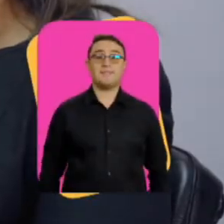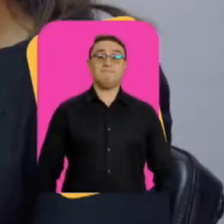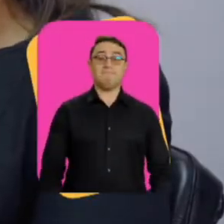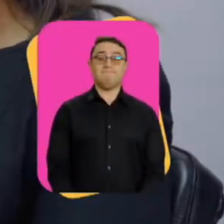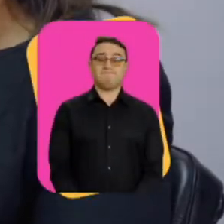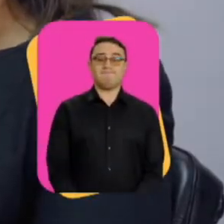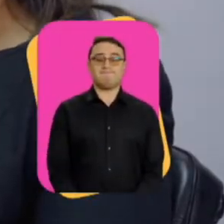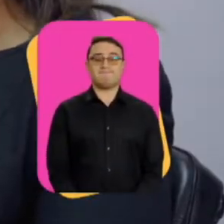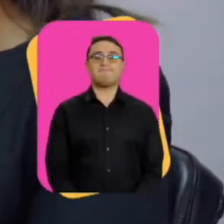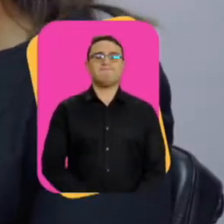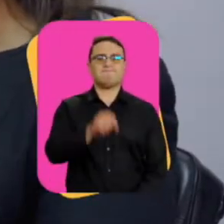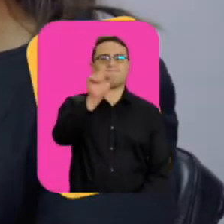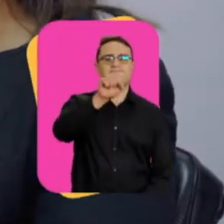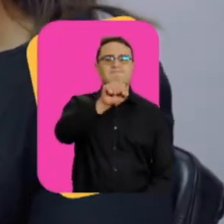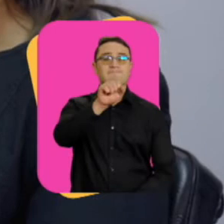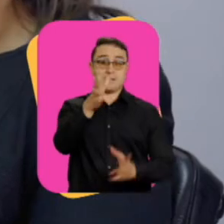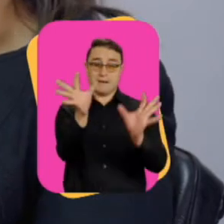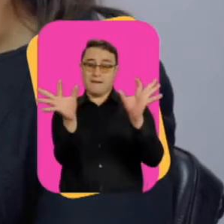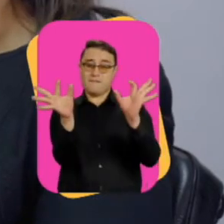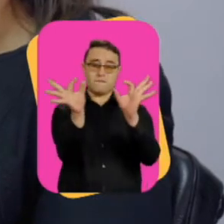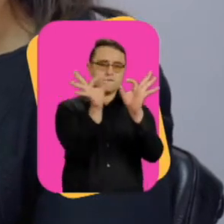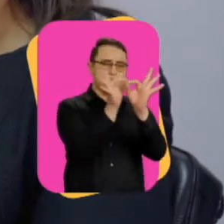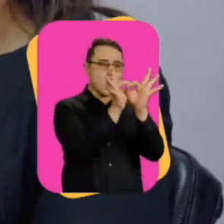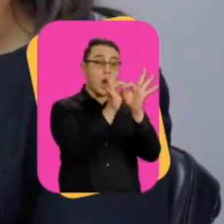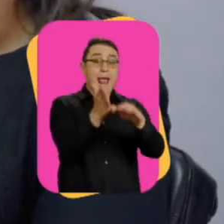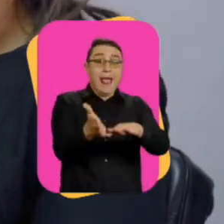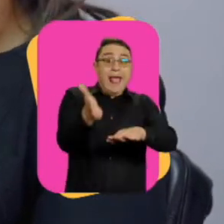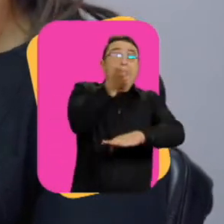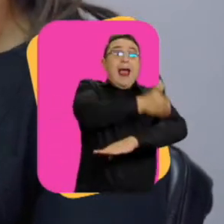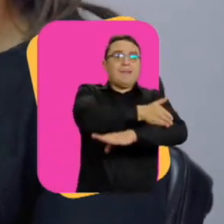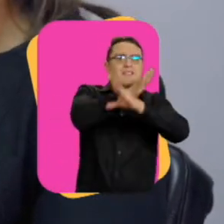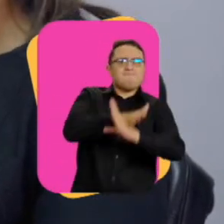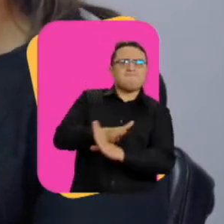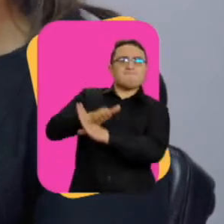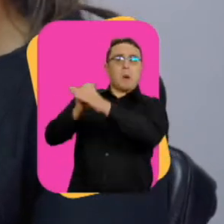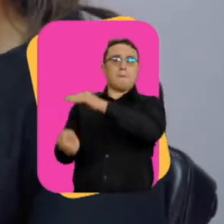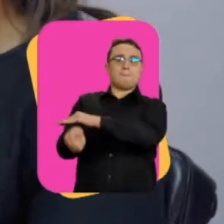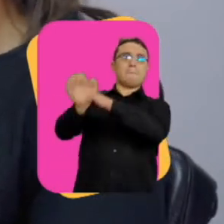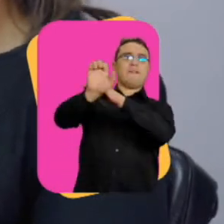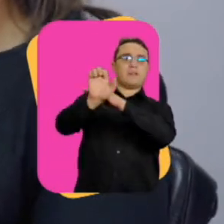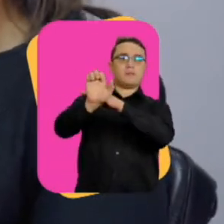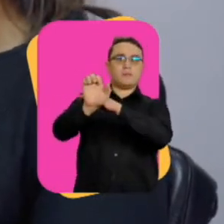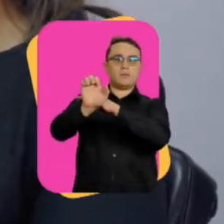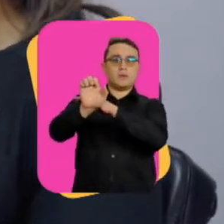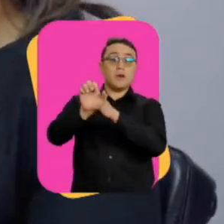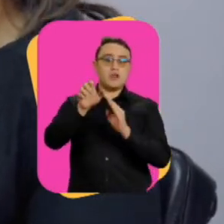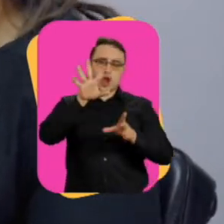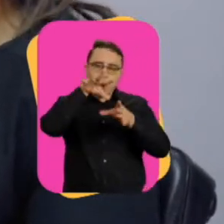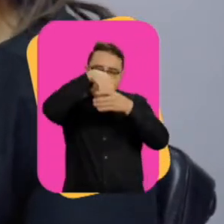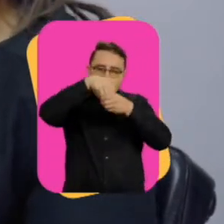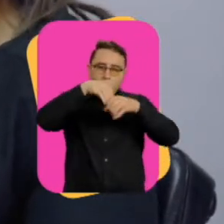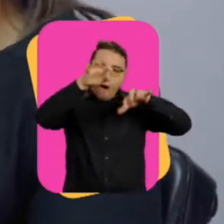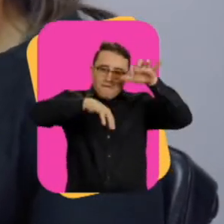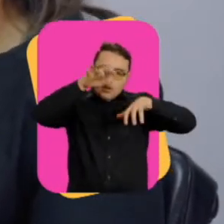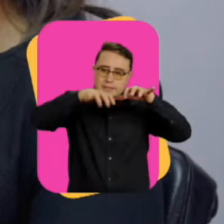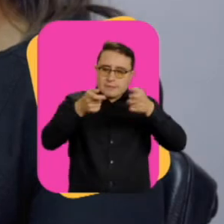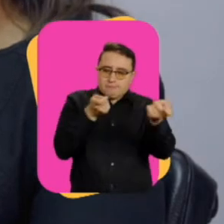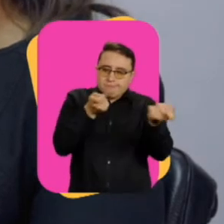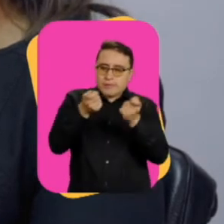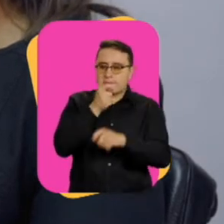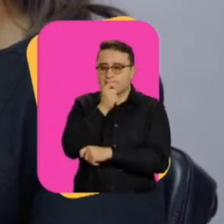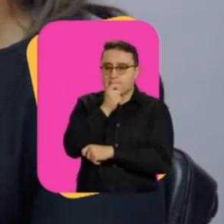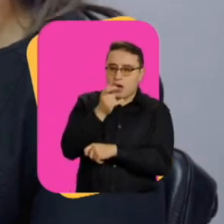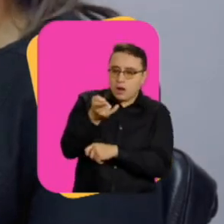Efectivamente, esto está muy aunado al enfoque a la prevención. Cuando las oficinas de control interno identifican que hay una desviación en la